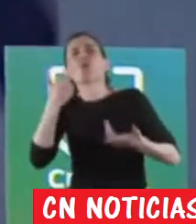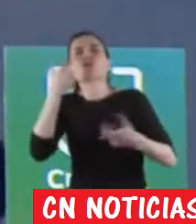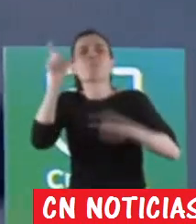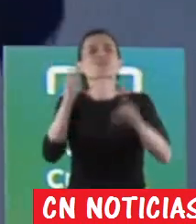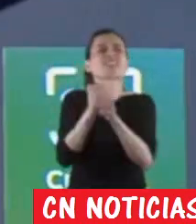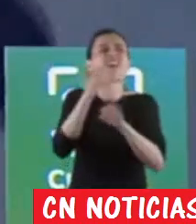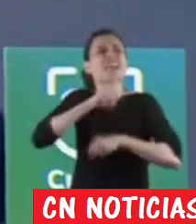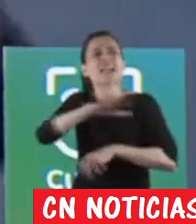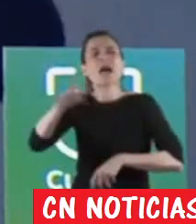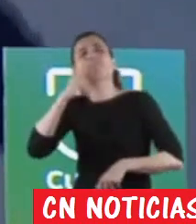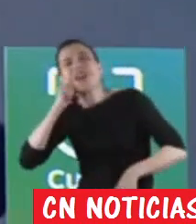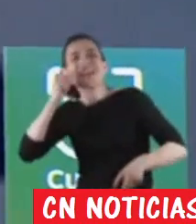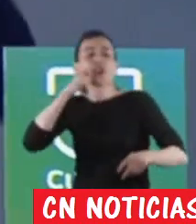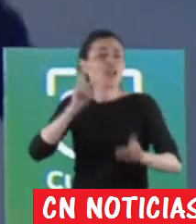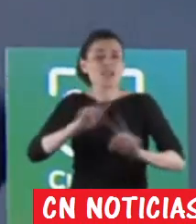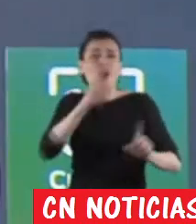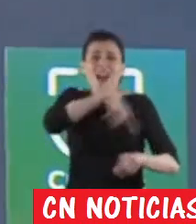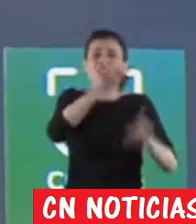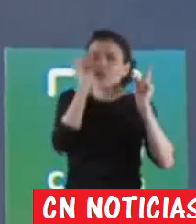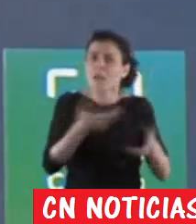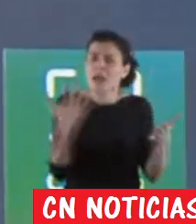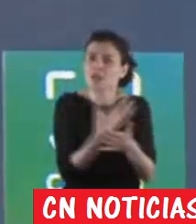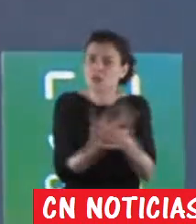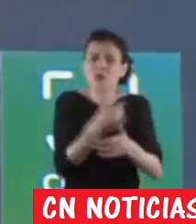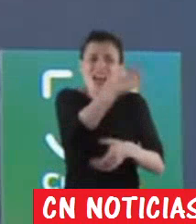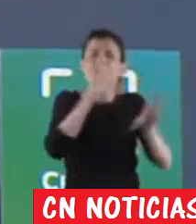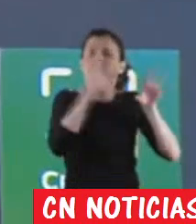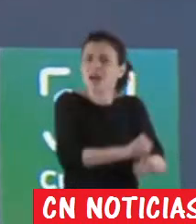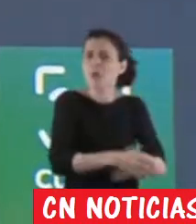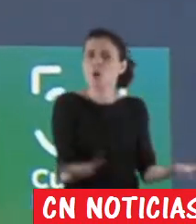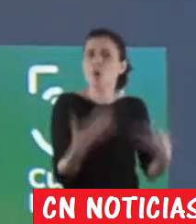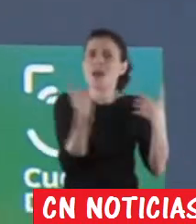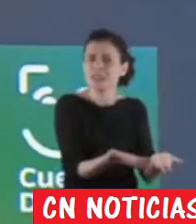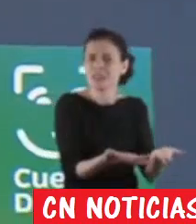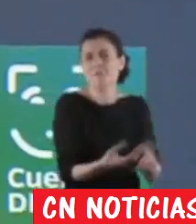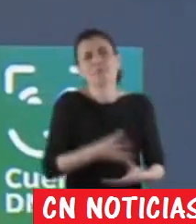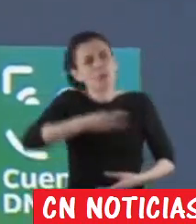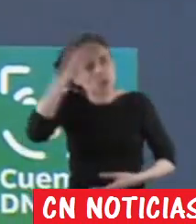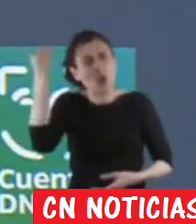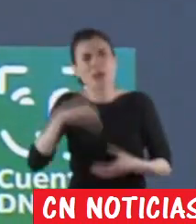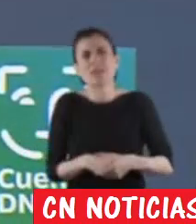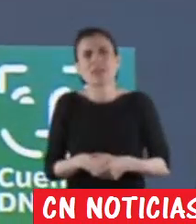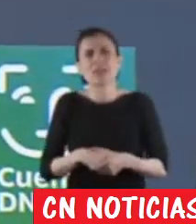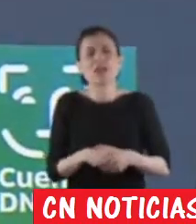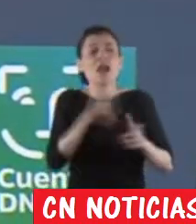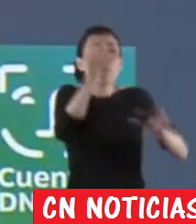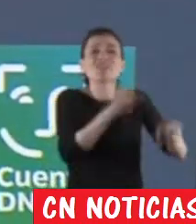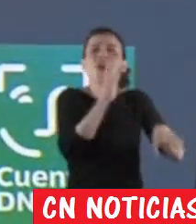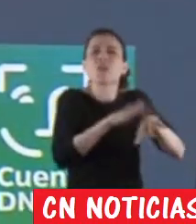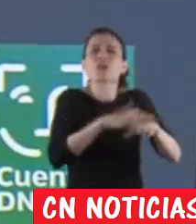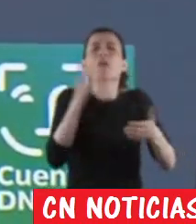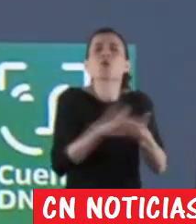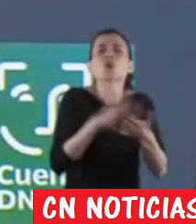igual, quiero decir que los pequeños productores agropecuarios son también explotados. Nos lo decían acá quienes producen la verdura,